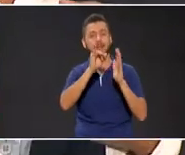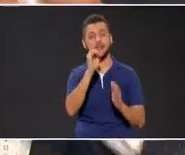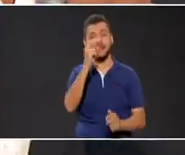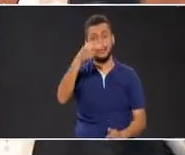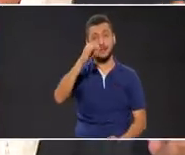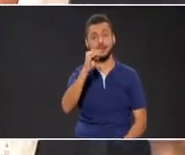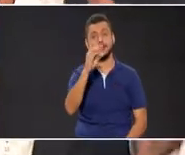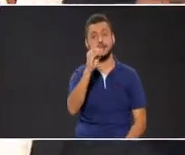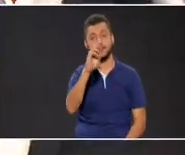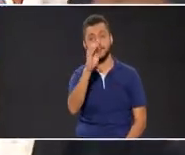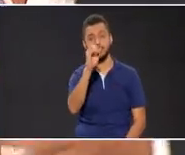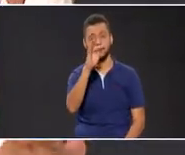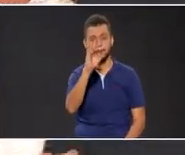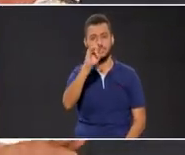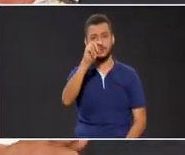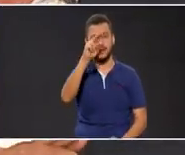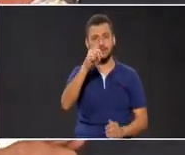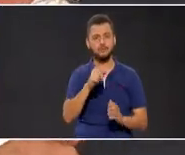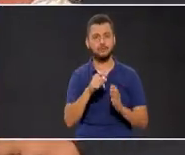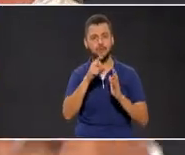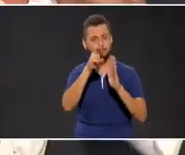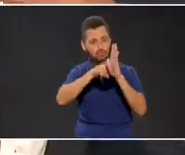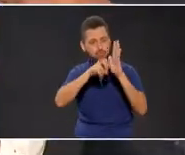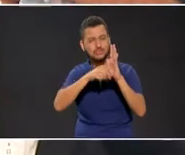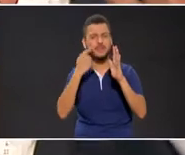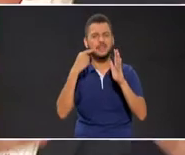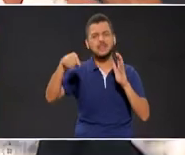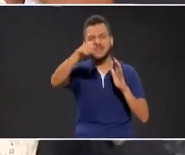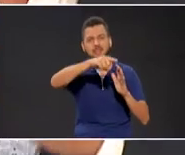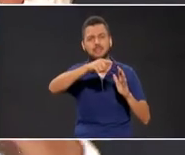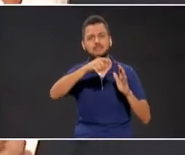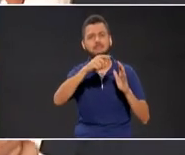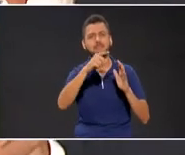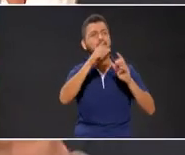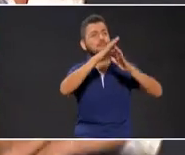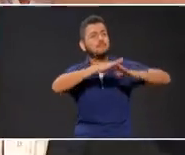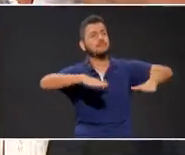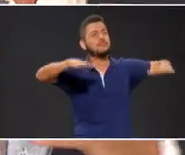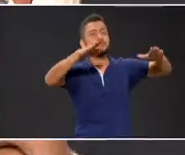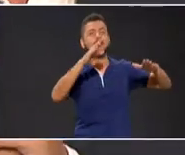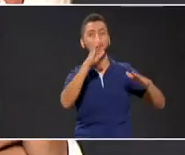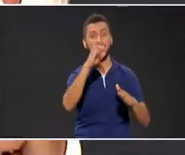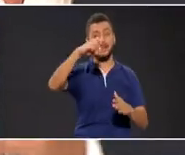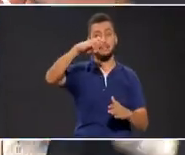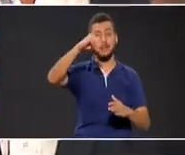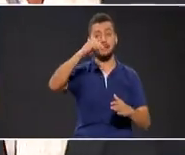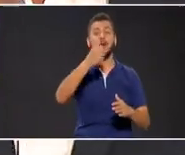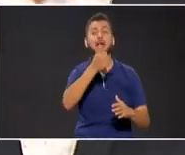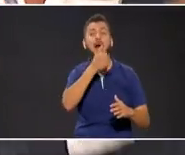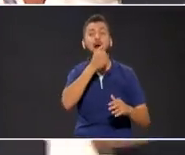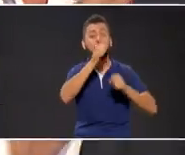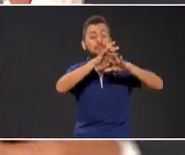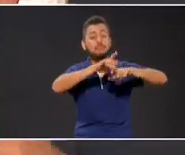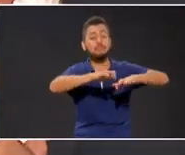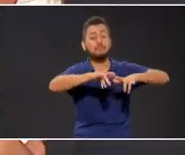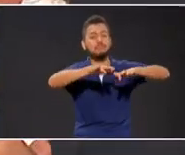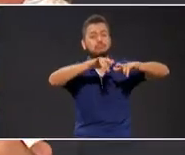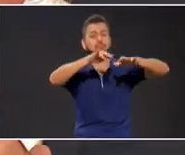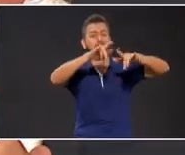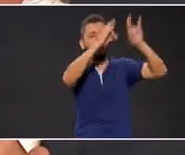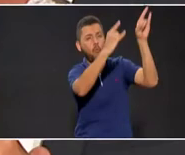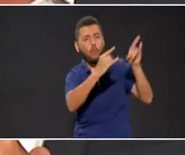carta de cobertura y demás las transferencias al municipio si vamos a tener o no vamos a tener las transferencias de la nación para cumplir con la infraestructura que